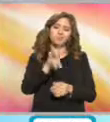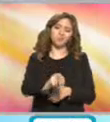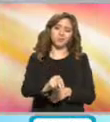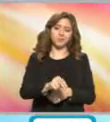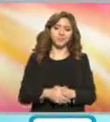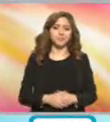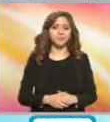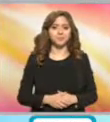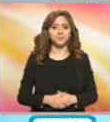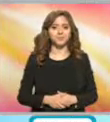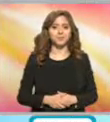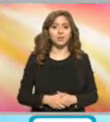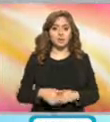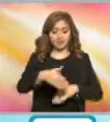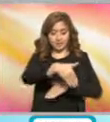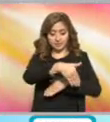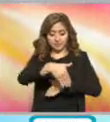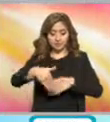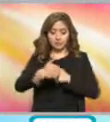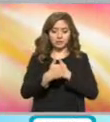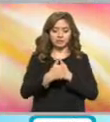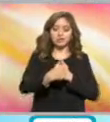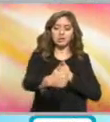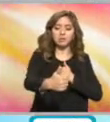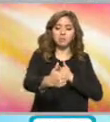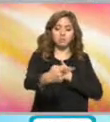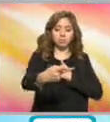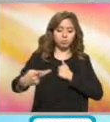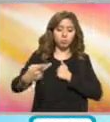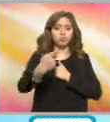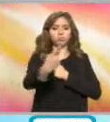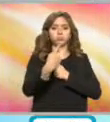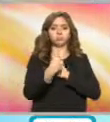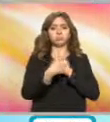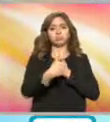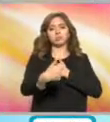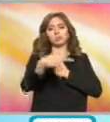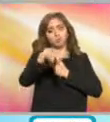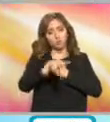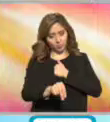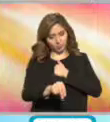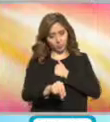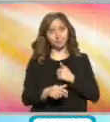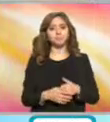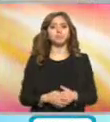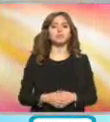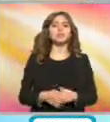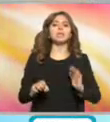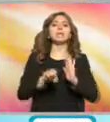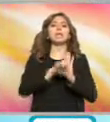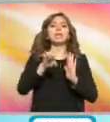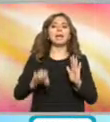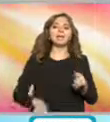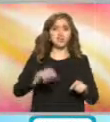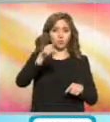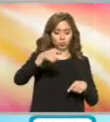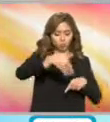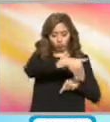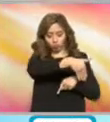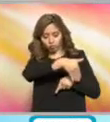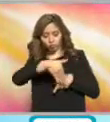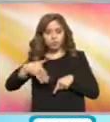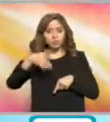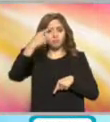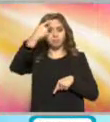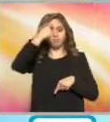separen. Exacto, ¿no? Exacto. Tú allá, yo acá, el escritorio en medio, no. Físicamente, Cara a cara. si tú pones algo, en la parte